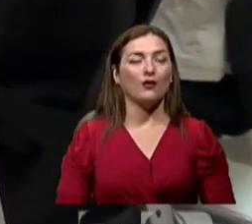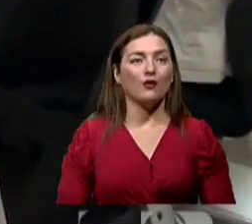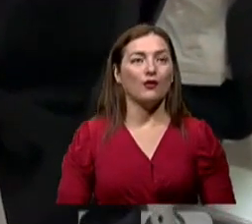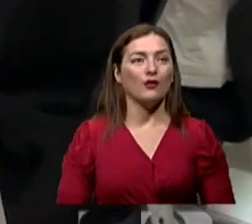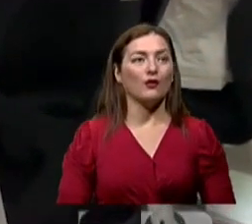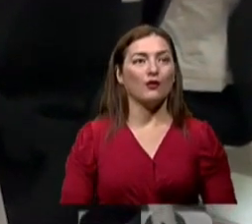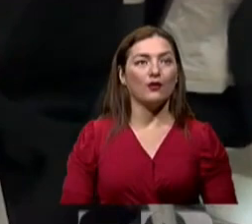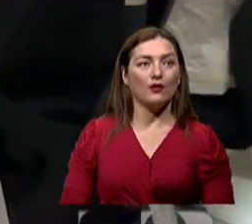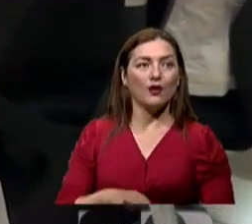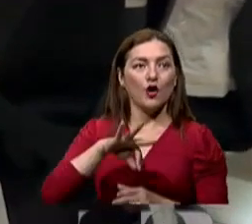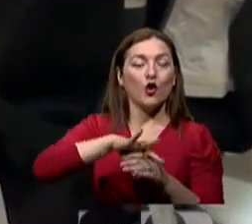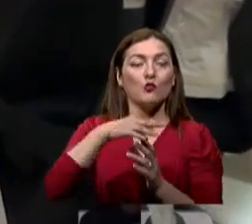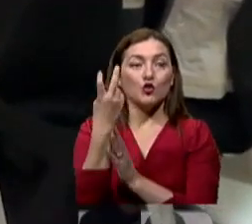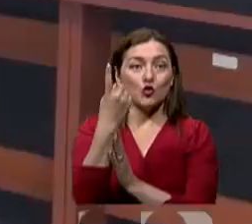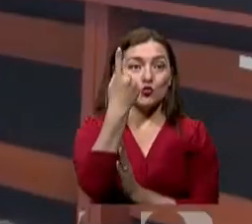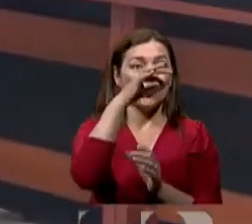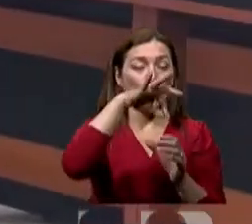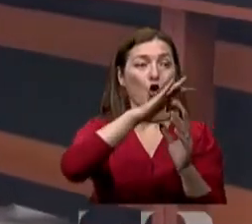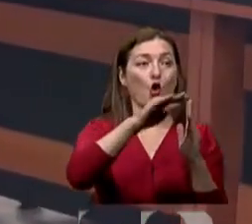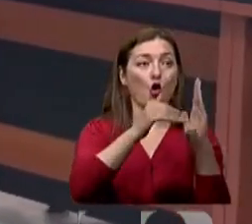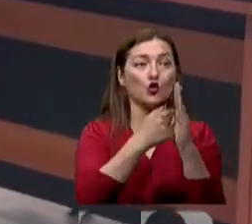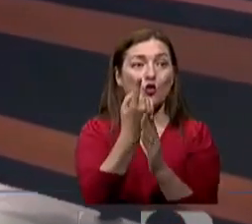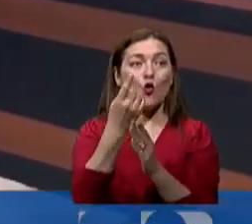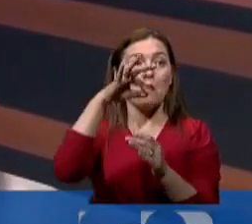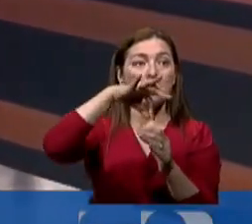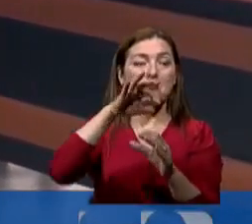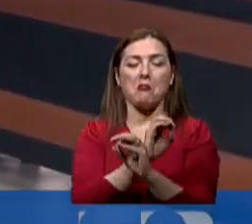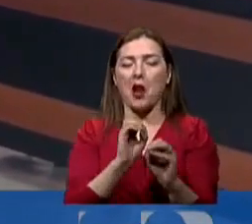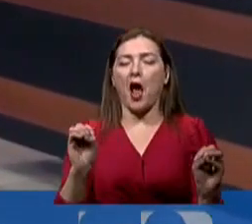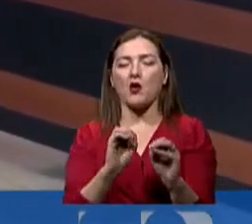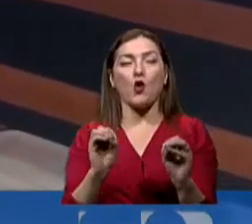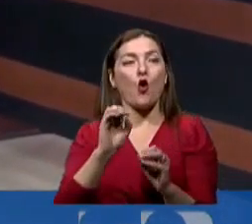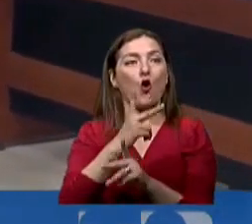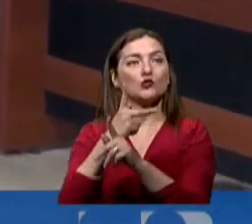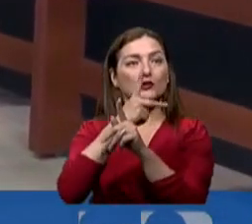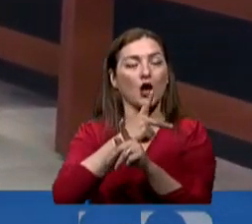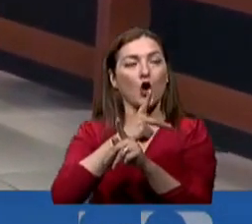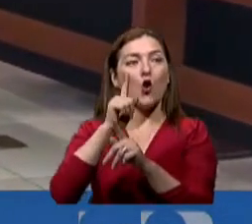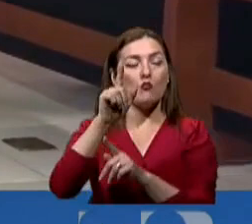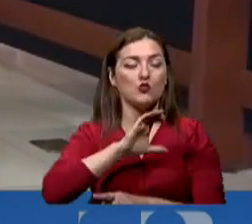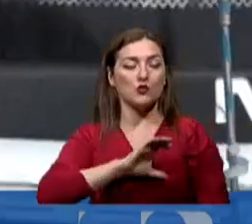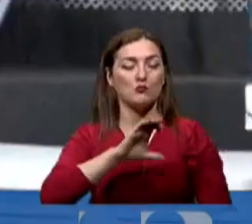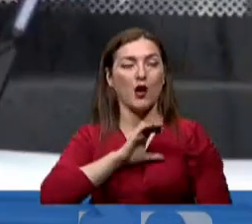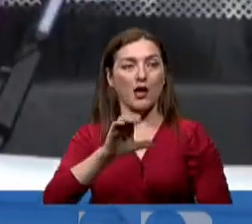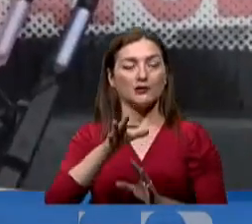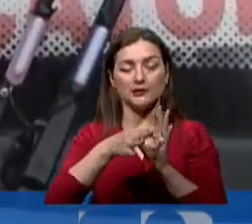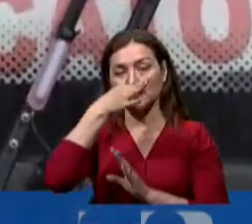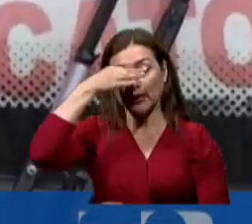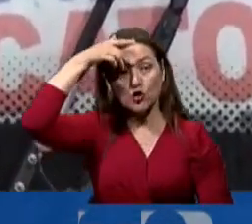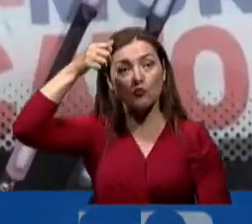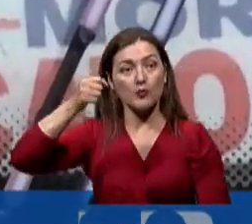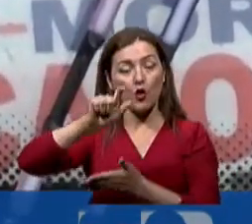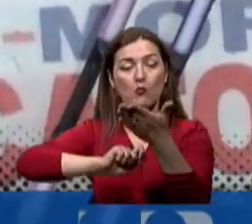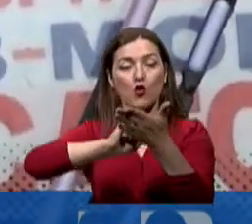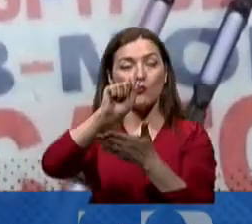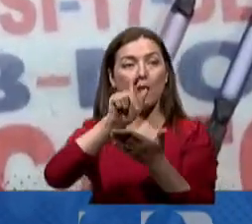12 votos a favor, uno en contra y uno en blanco, el Consejo Municipal de Santo Domingo aprobó el alza del pasaje del bus urbano. La tarifa completa